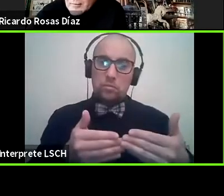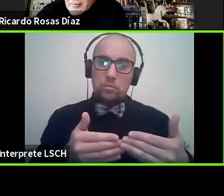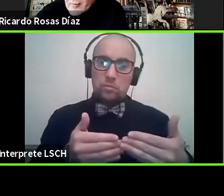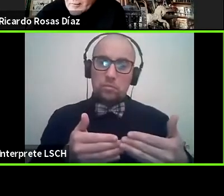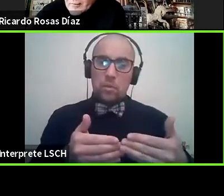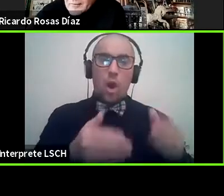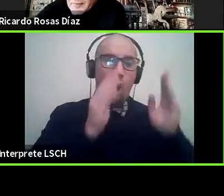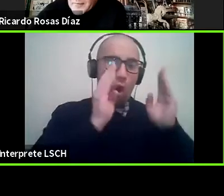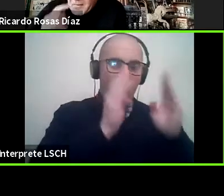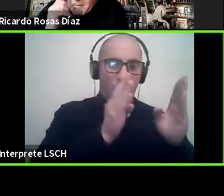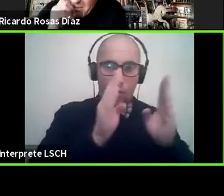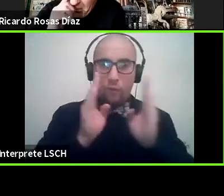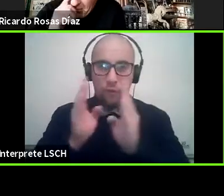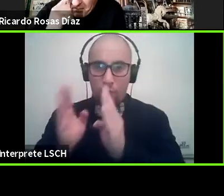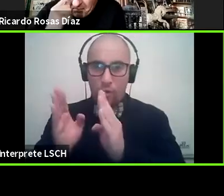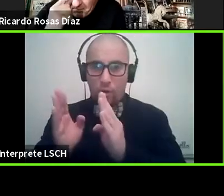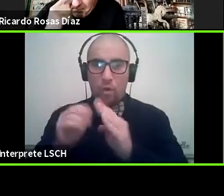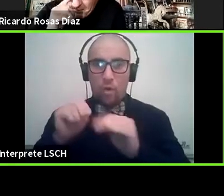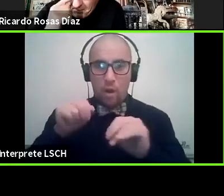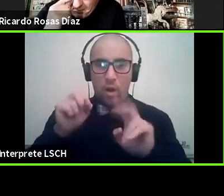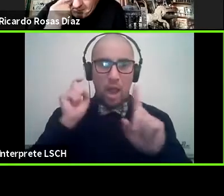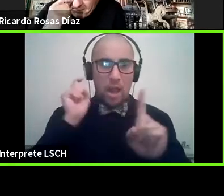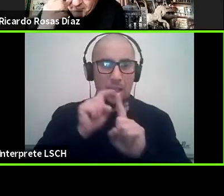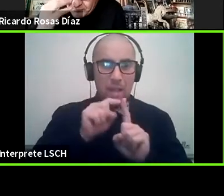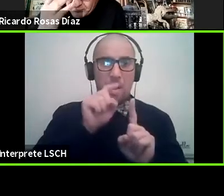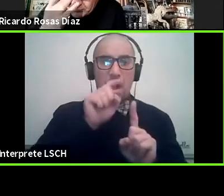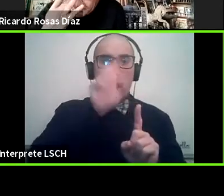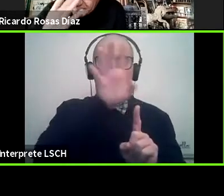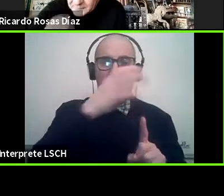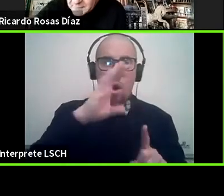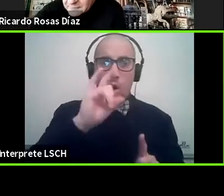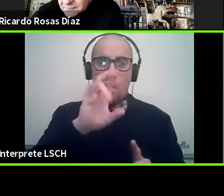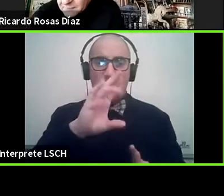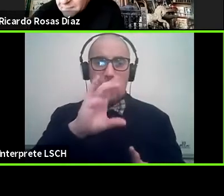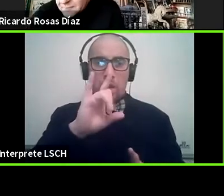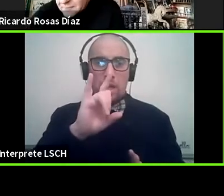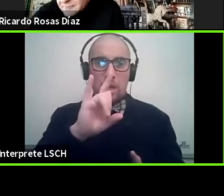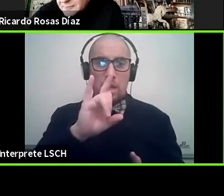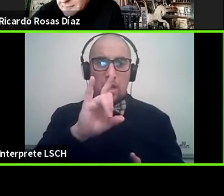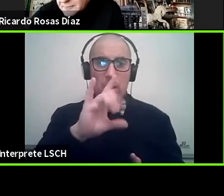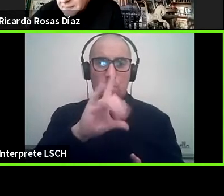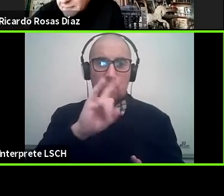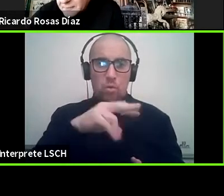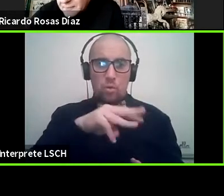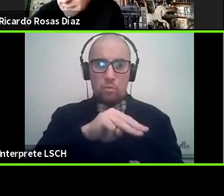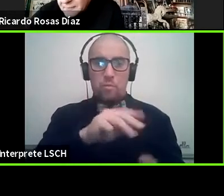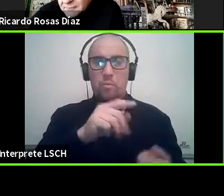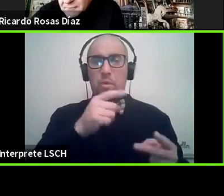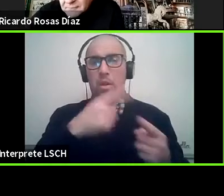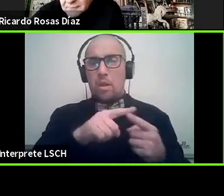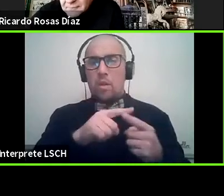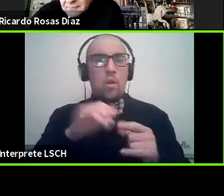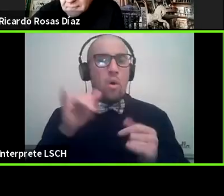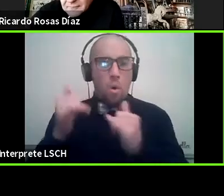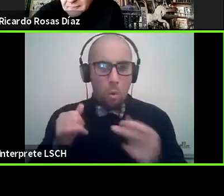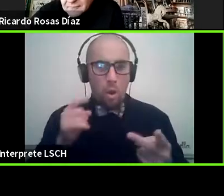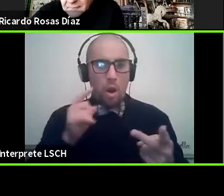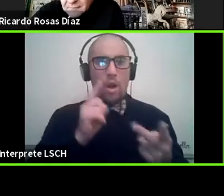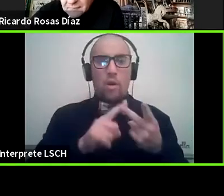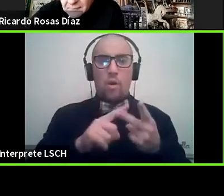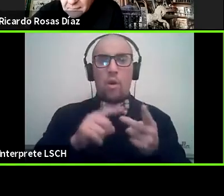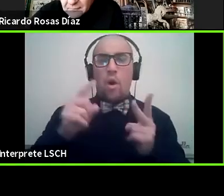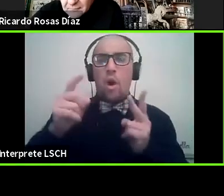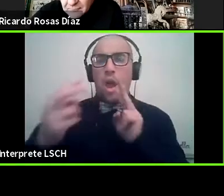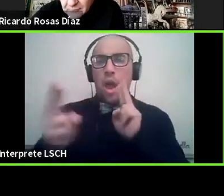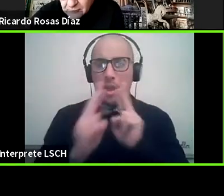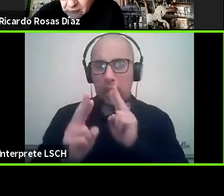que tenemos en nuestros referentes curriculares. Es decir, lo hace a través del juego, es un juego interactivo, incorpora a la familia, hay